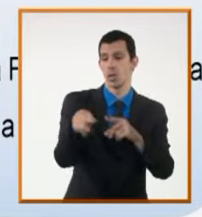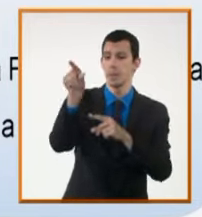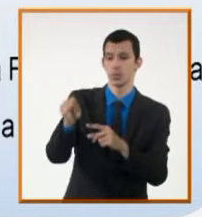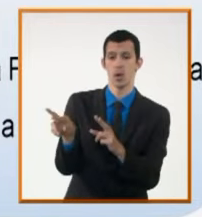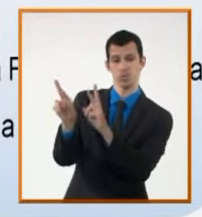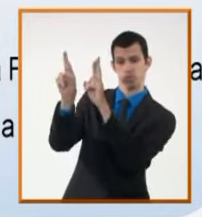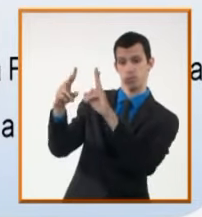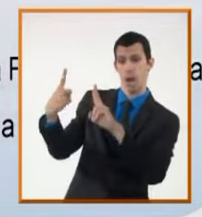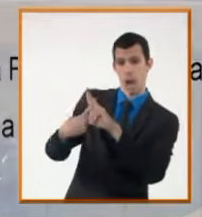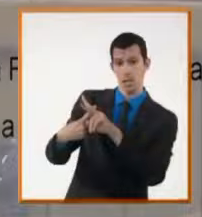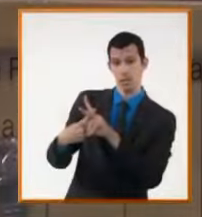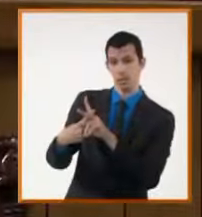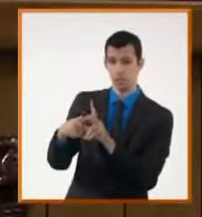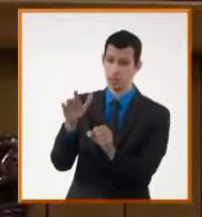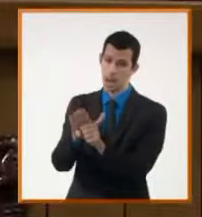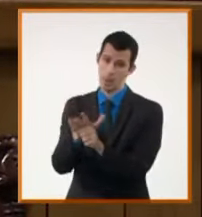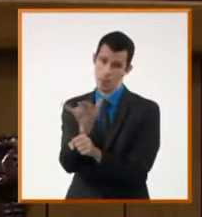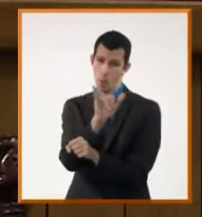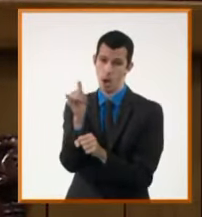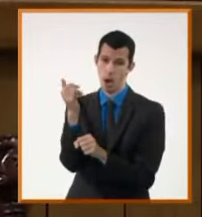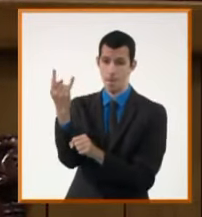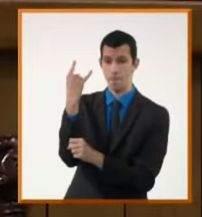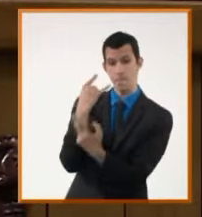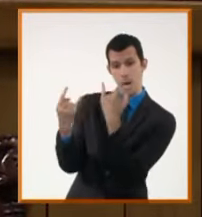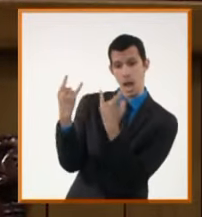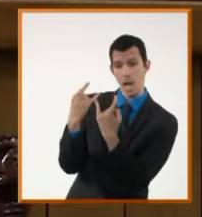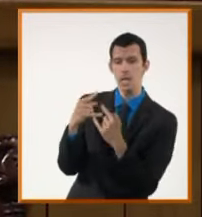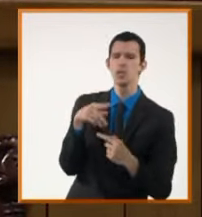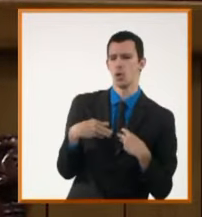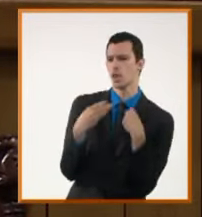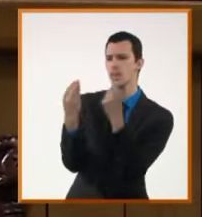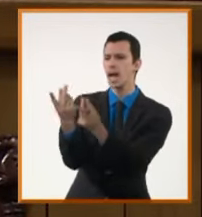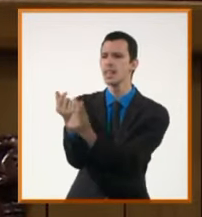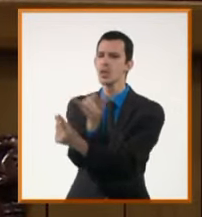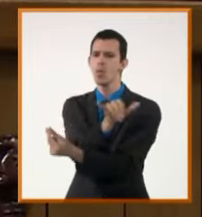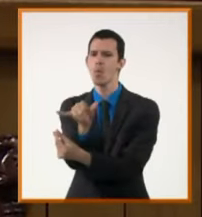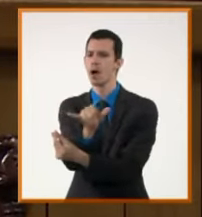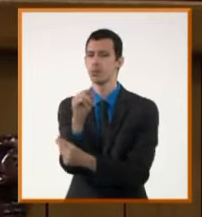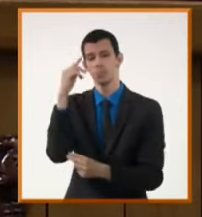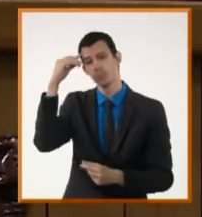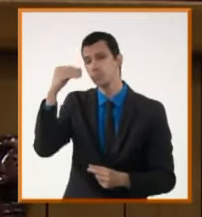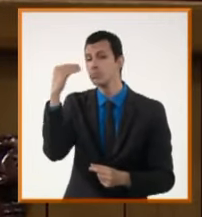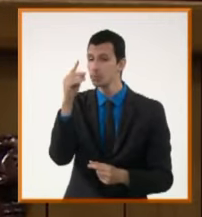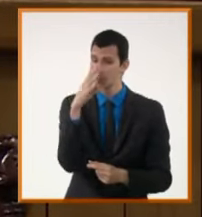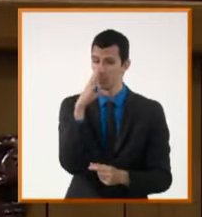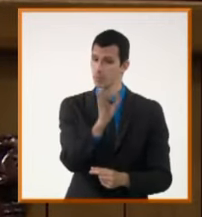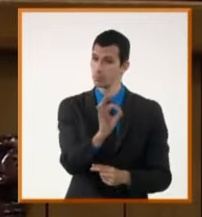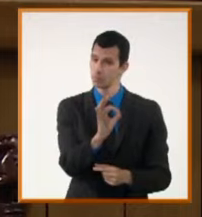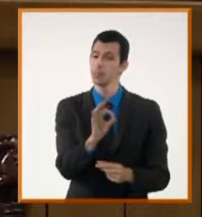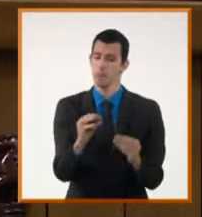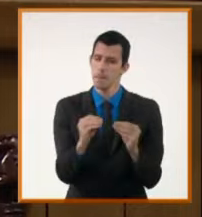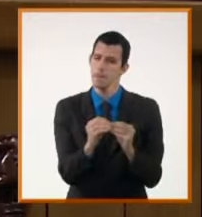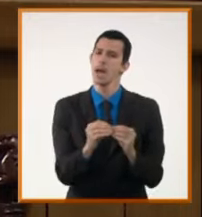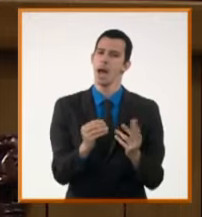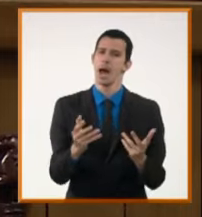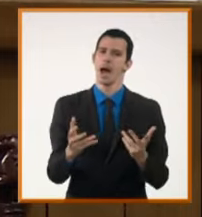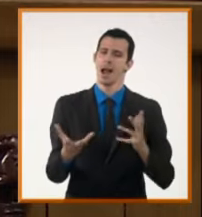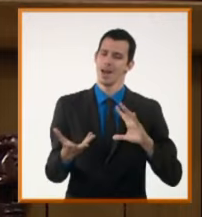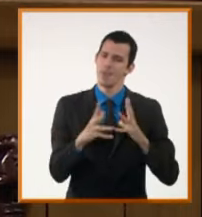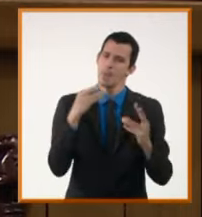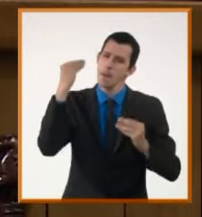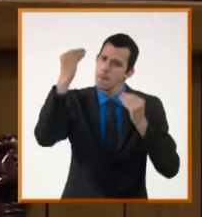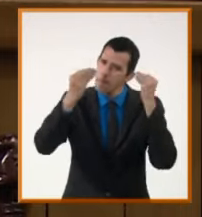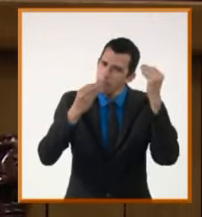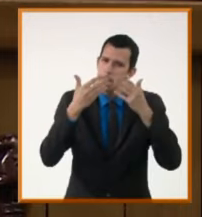más necesitan, como en este caso mencionaba el pensionado, y que a partir del propio presupuesto y asistencia social